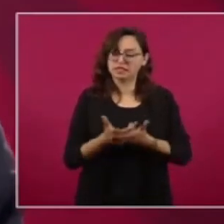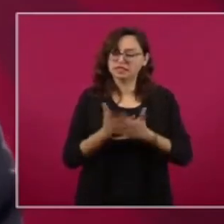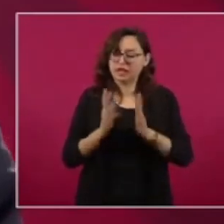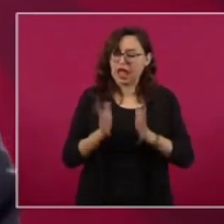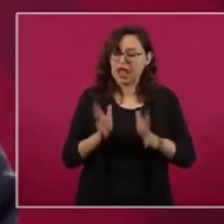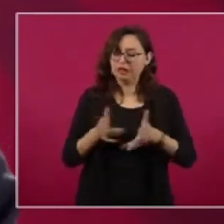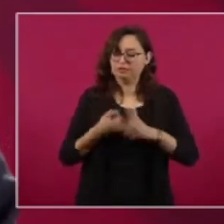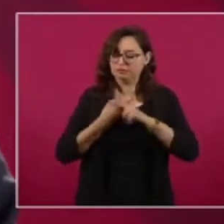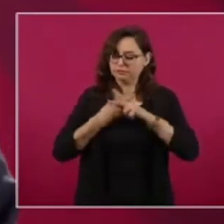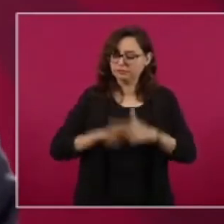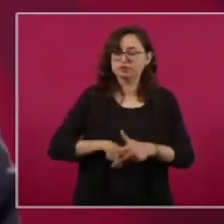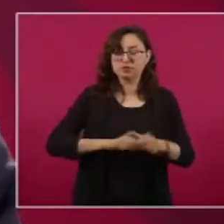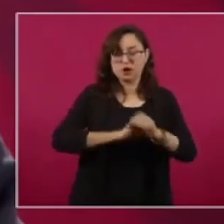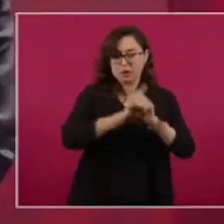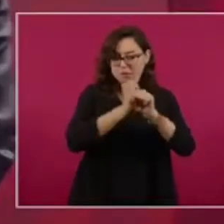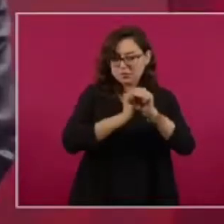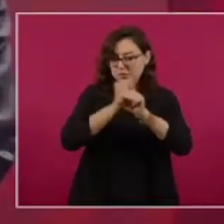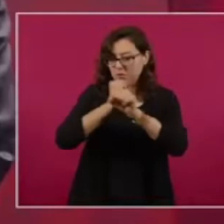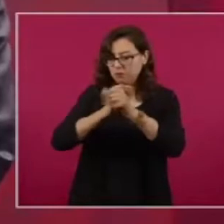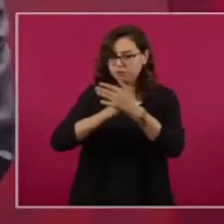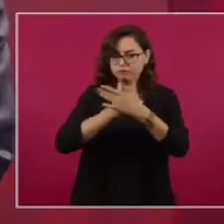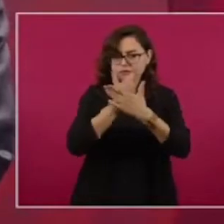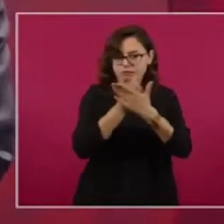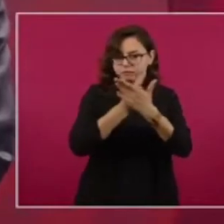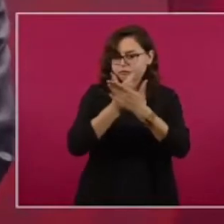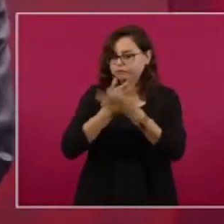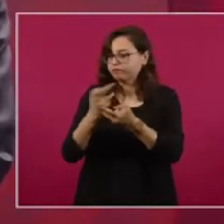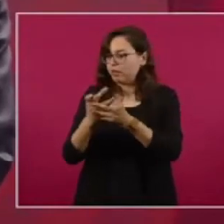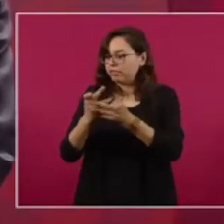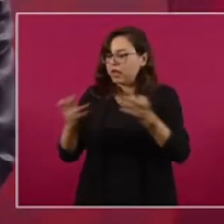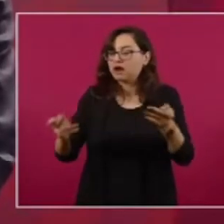inventario de todos los bienes